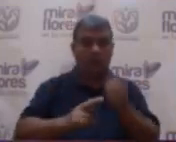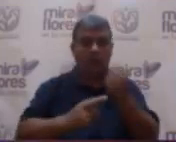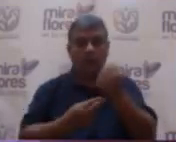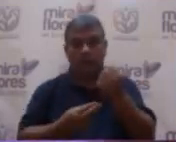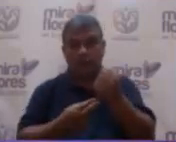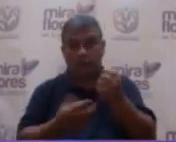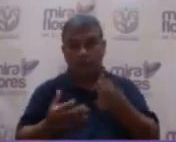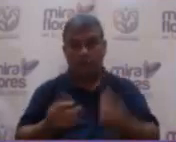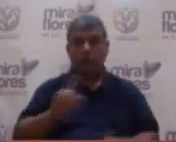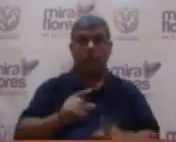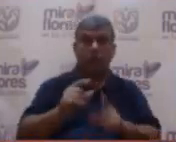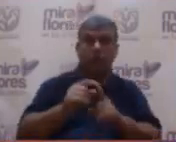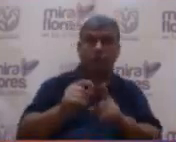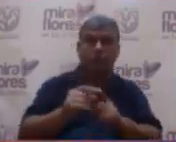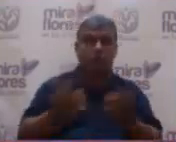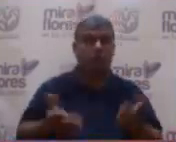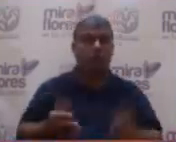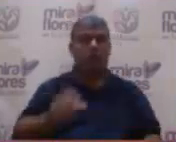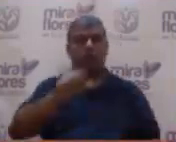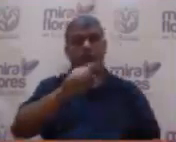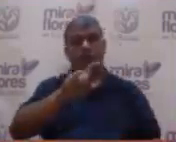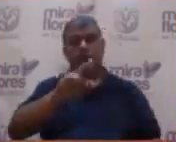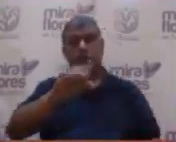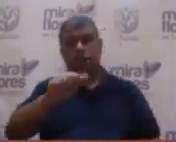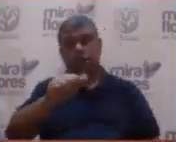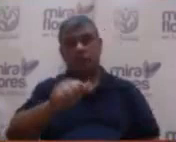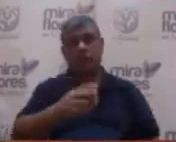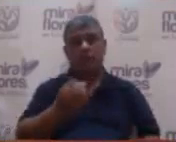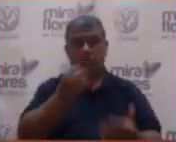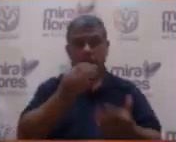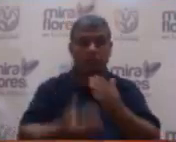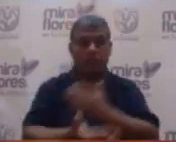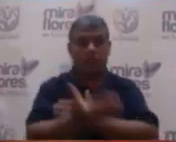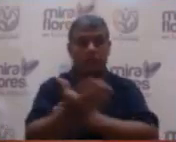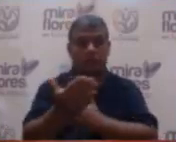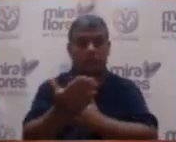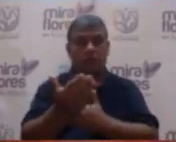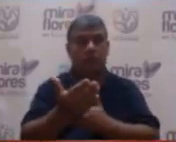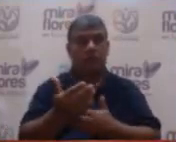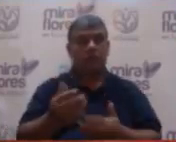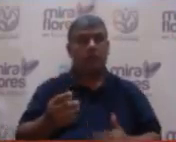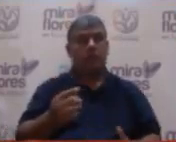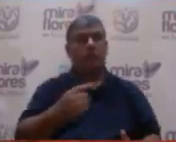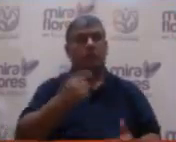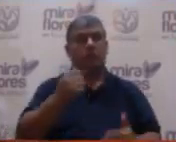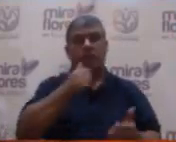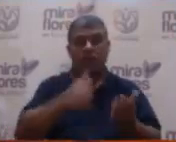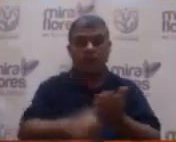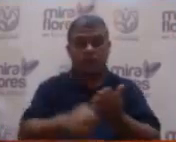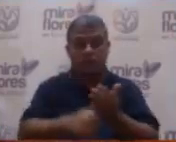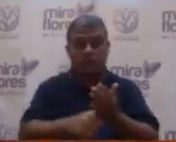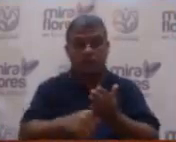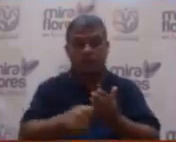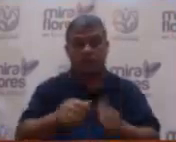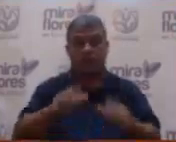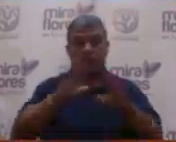palabra? Sí, señor Sousa, tiene el uso de la palabra. Sí, buenos días. Yo mandé una cartita a la